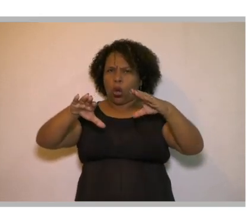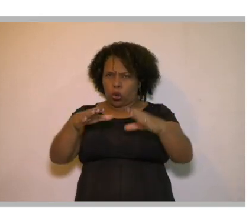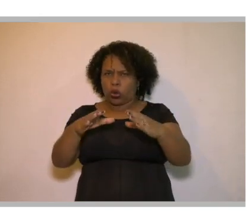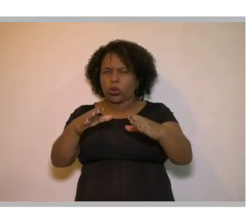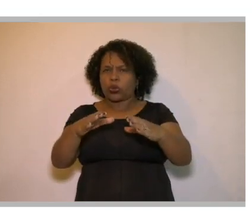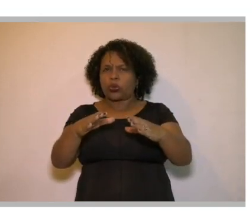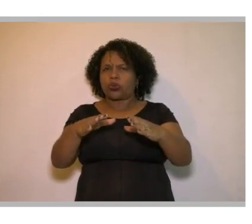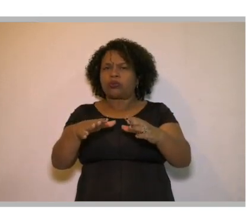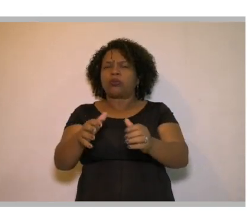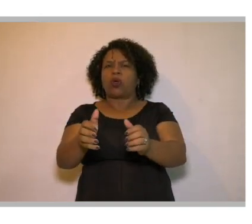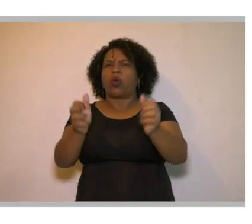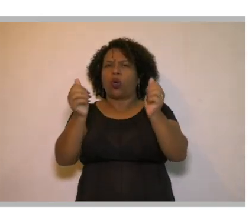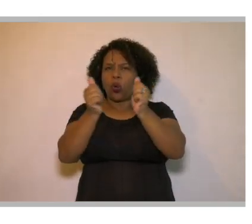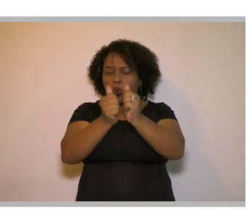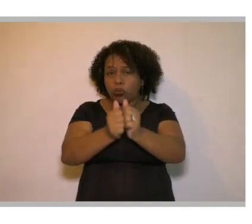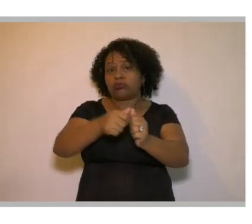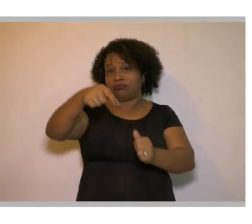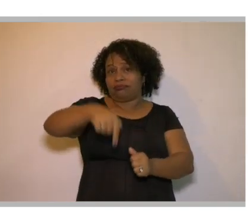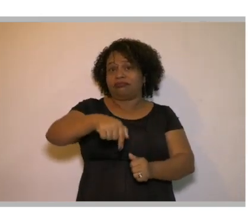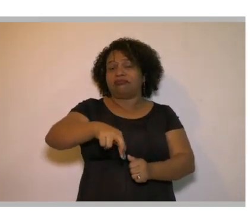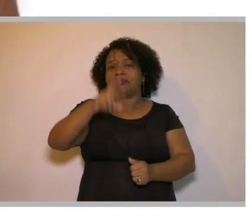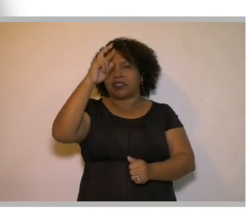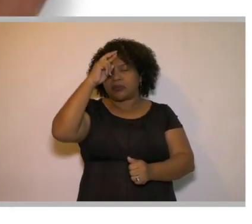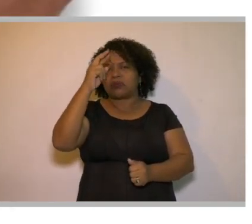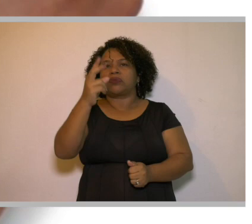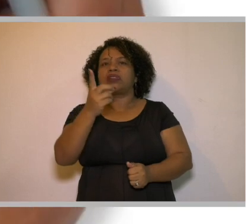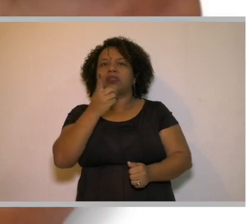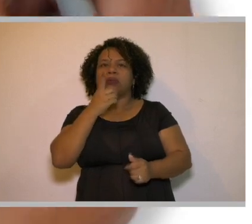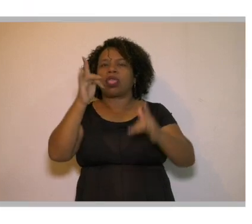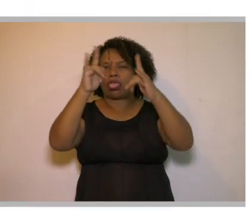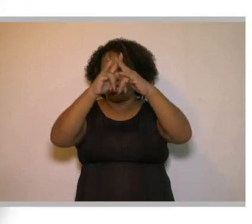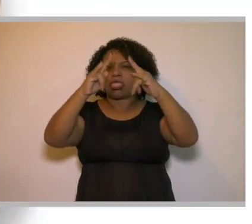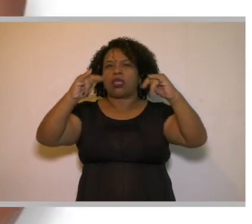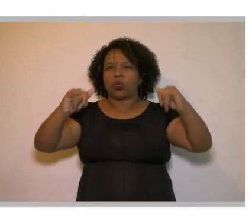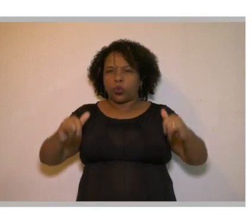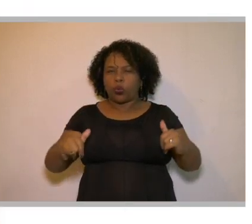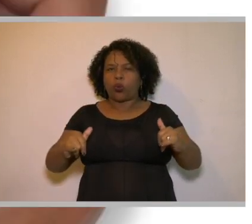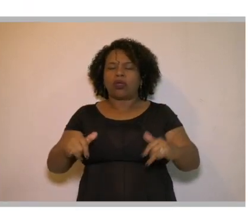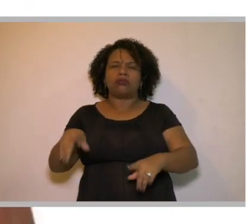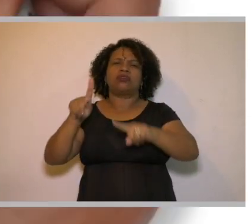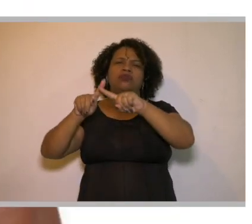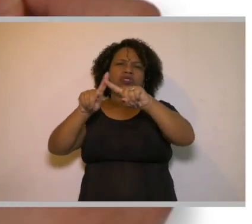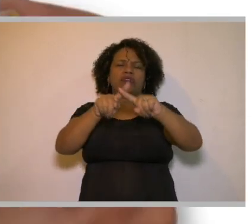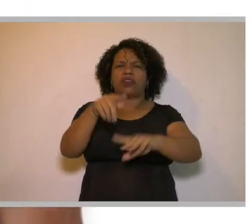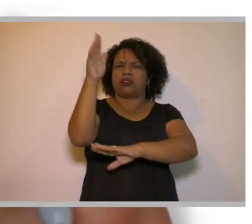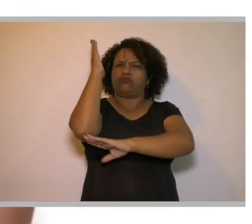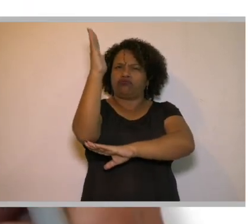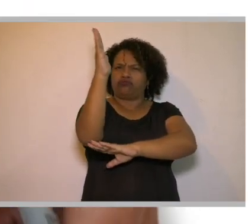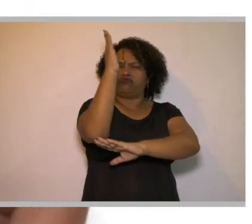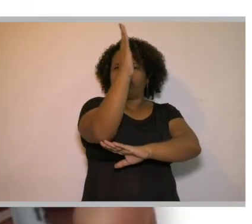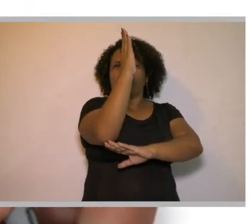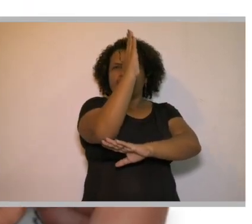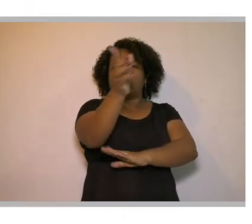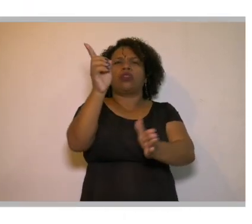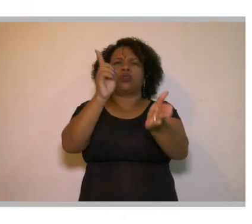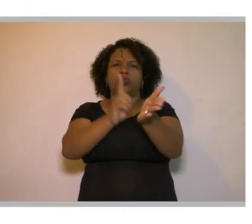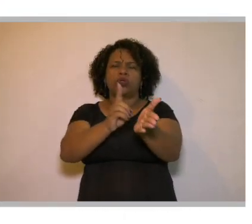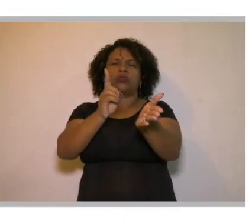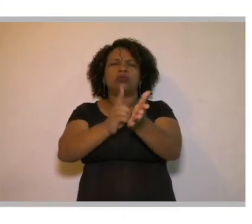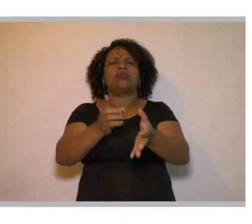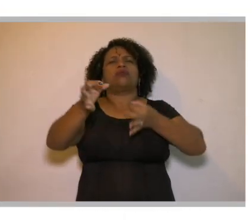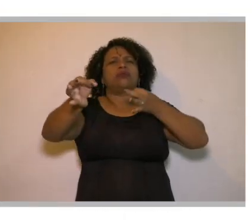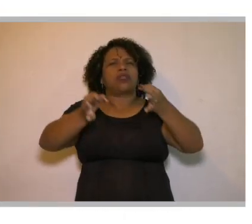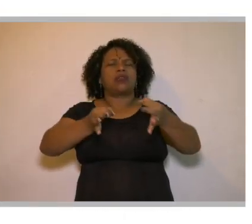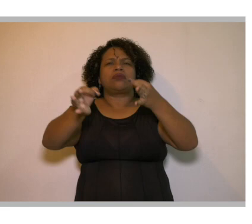Congreso Internacional del Grupo CLAD, que se realizó en Bávaro con la celebración de 50 conferencias, donde además se analizaron las últimas